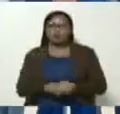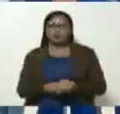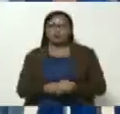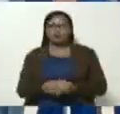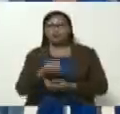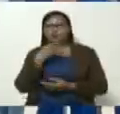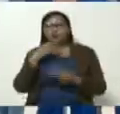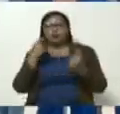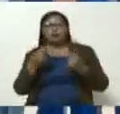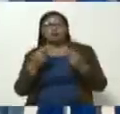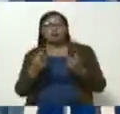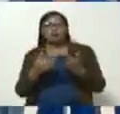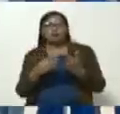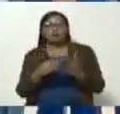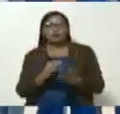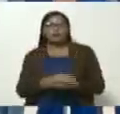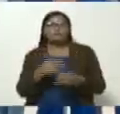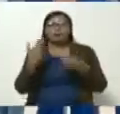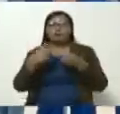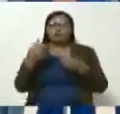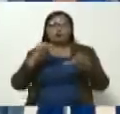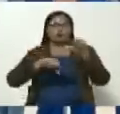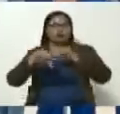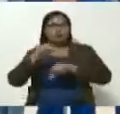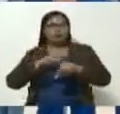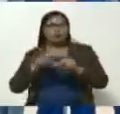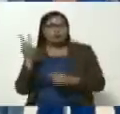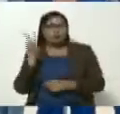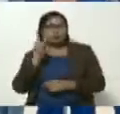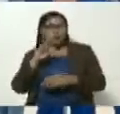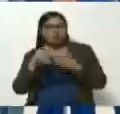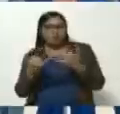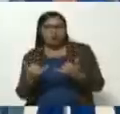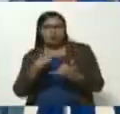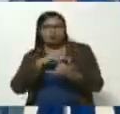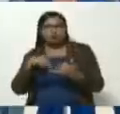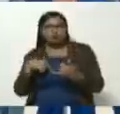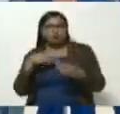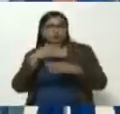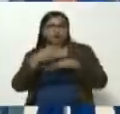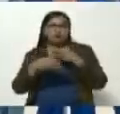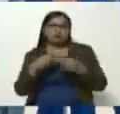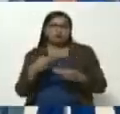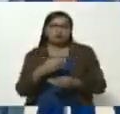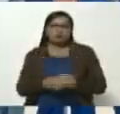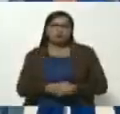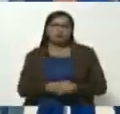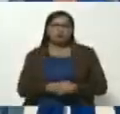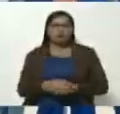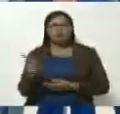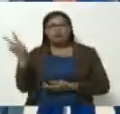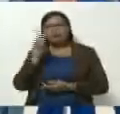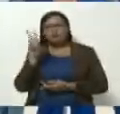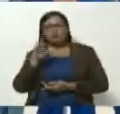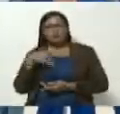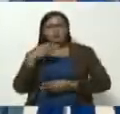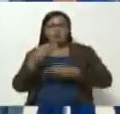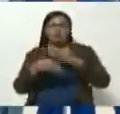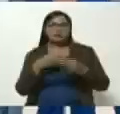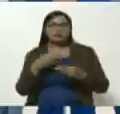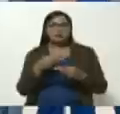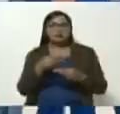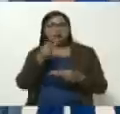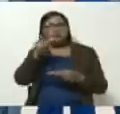las acciones son de Petroquímicas de Venezuela. Si las acciones son de Petroquímicas de Venezuela, no puede venir una